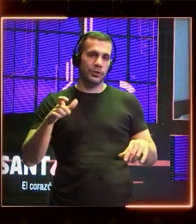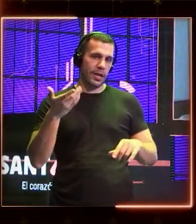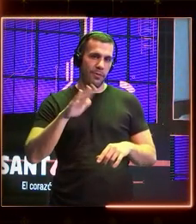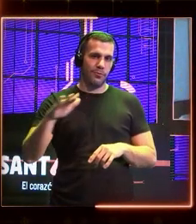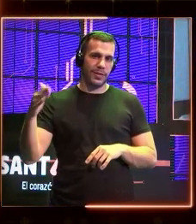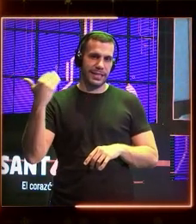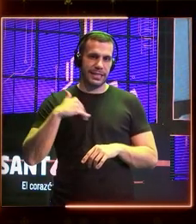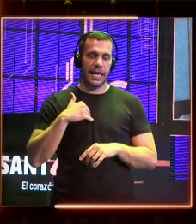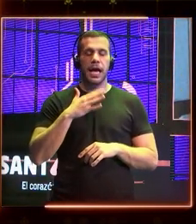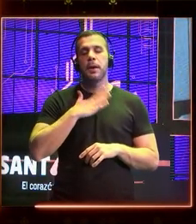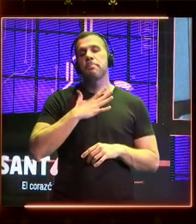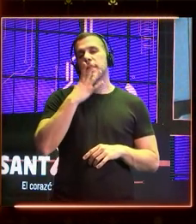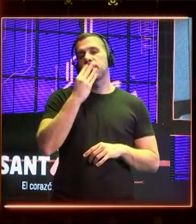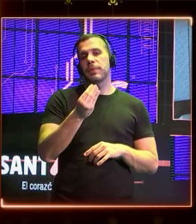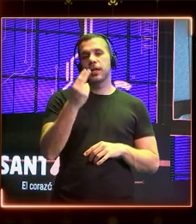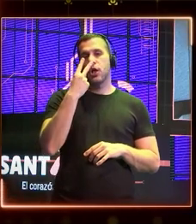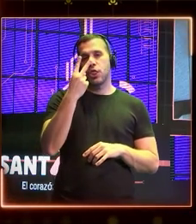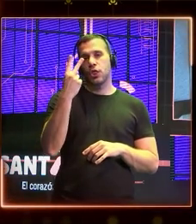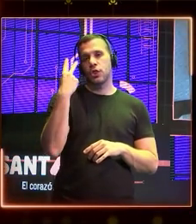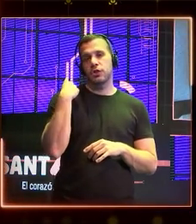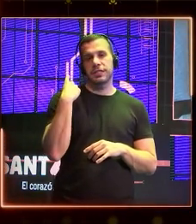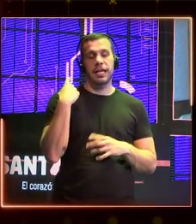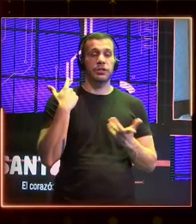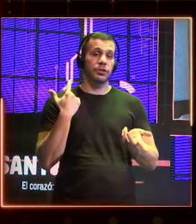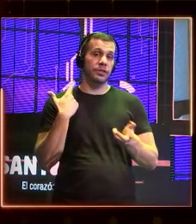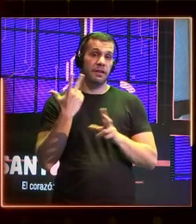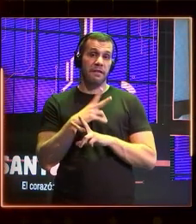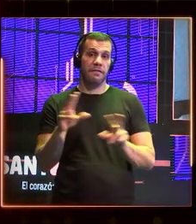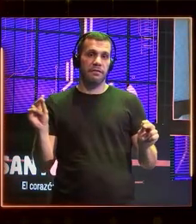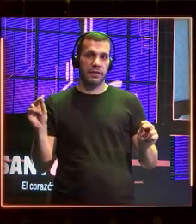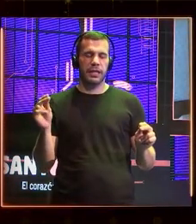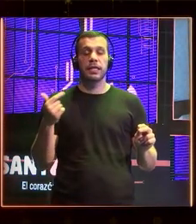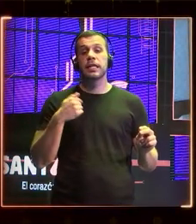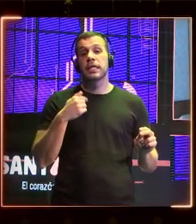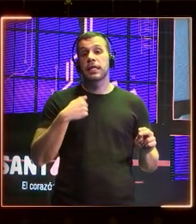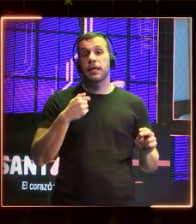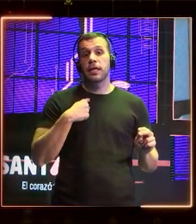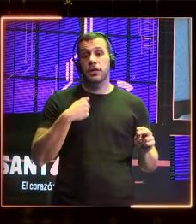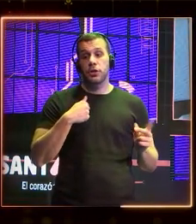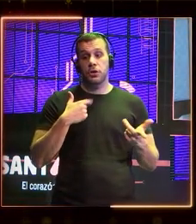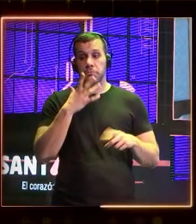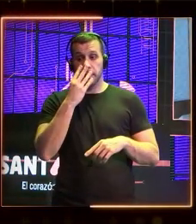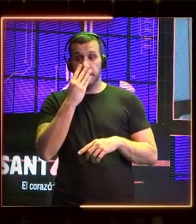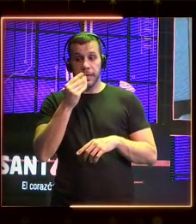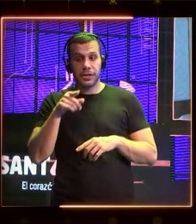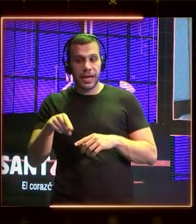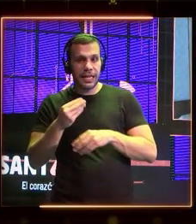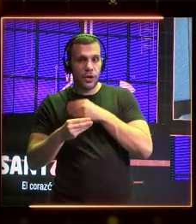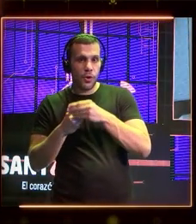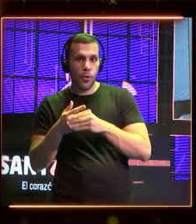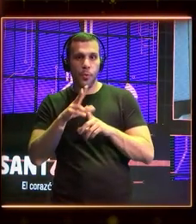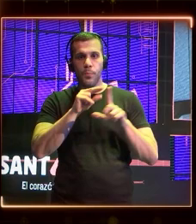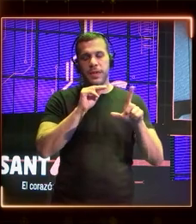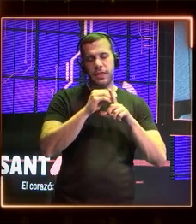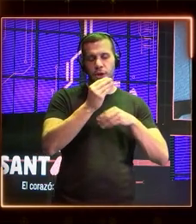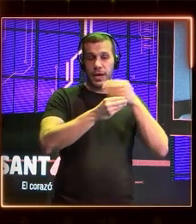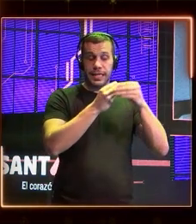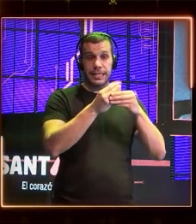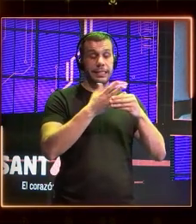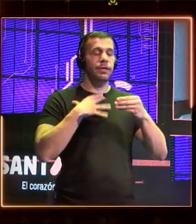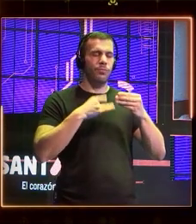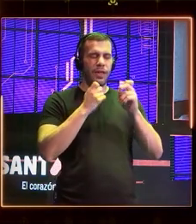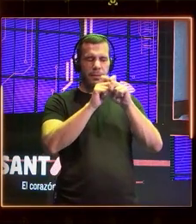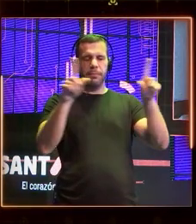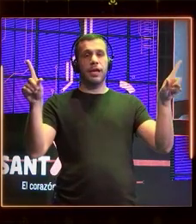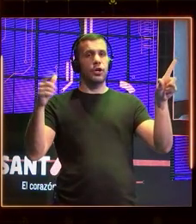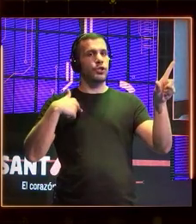años y tengo una un vídeo de él que he convertido en espacial y me las tuve que quitar Eh ojo con eso pero podemos compartir cosas